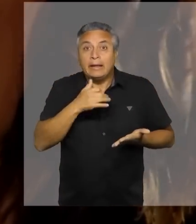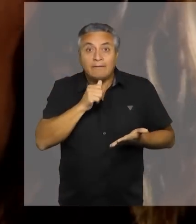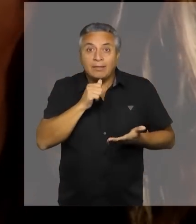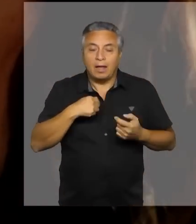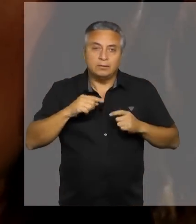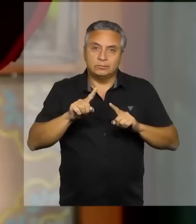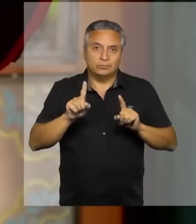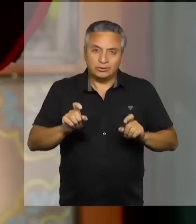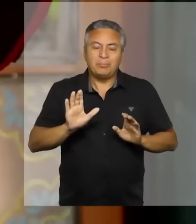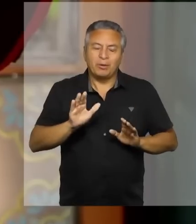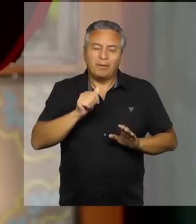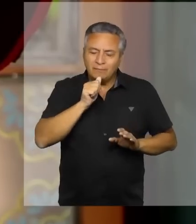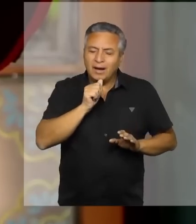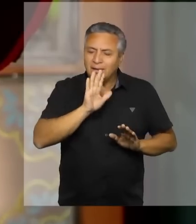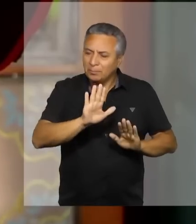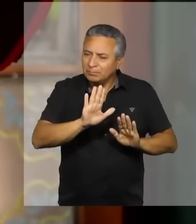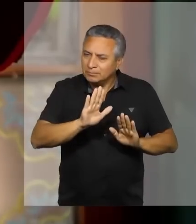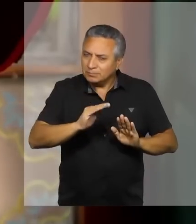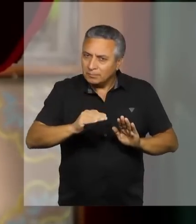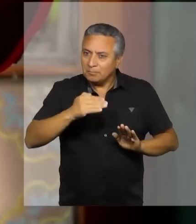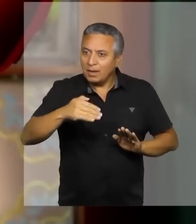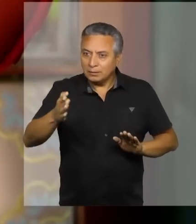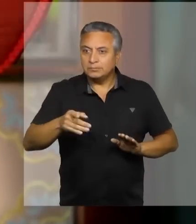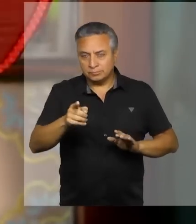pero falta. Está bien.